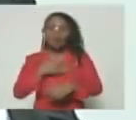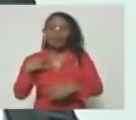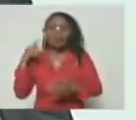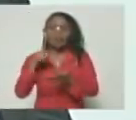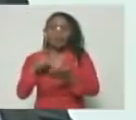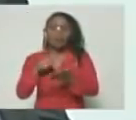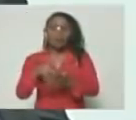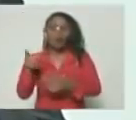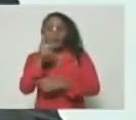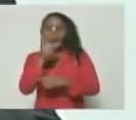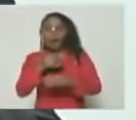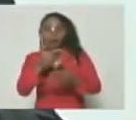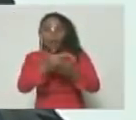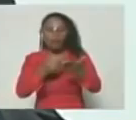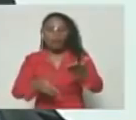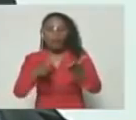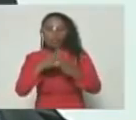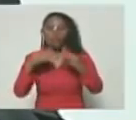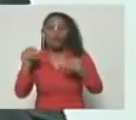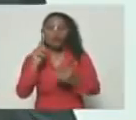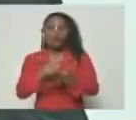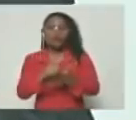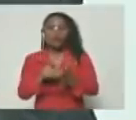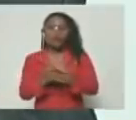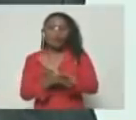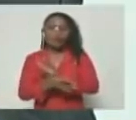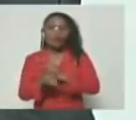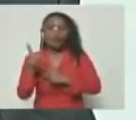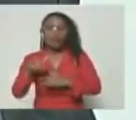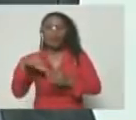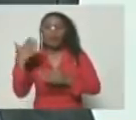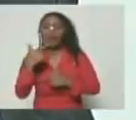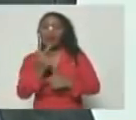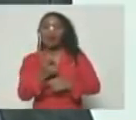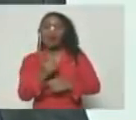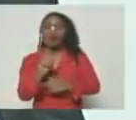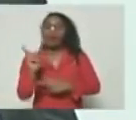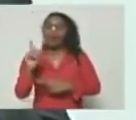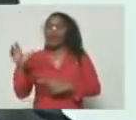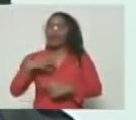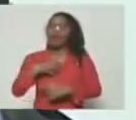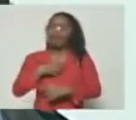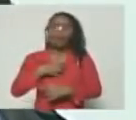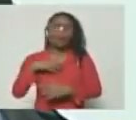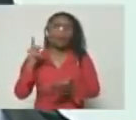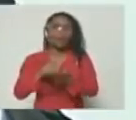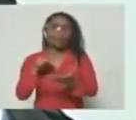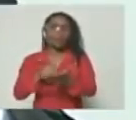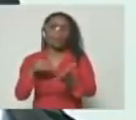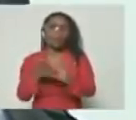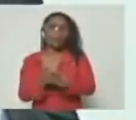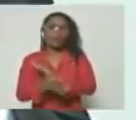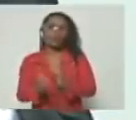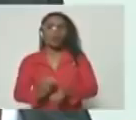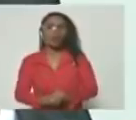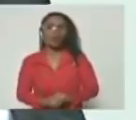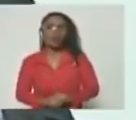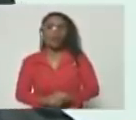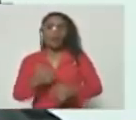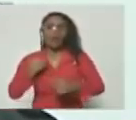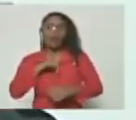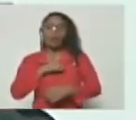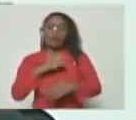buscaban tarjeta, buscaron todos, y después dijeron, no hay condiciones, no participamos. Y aquí